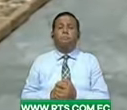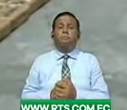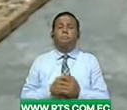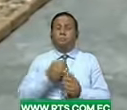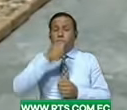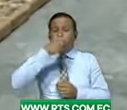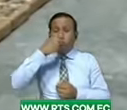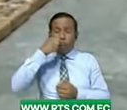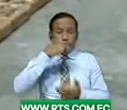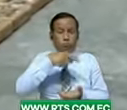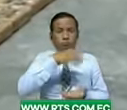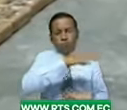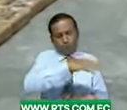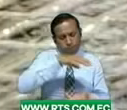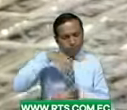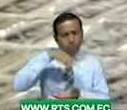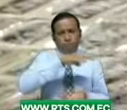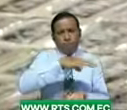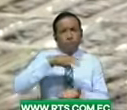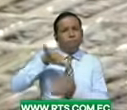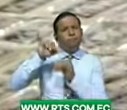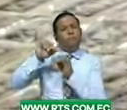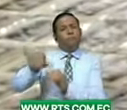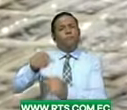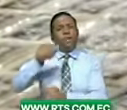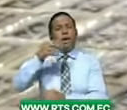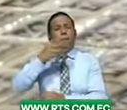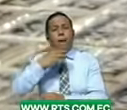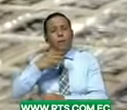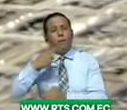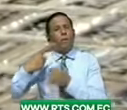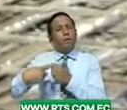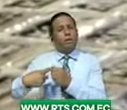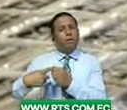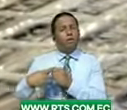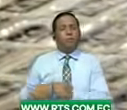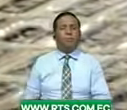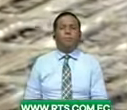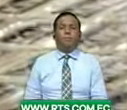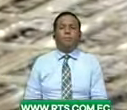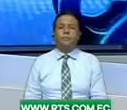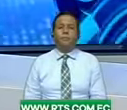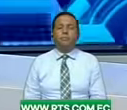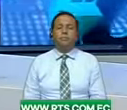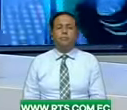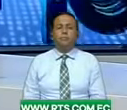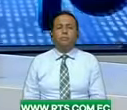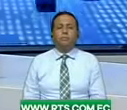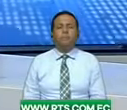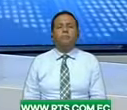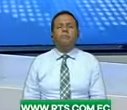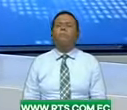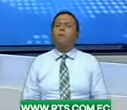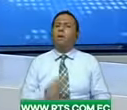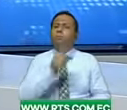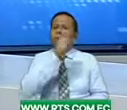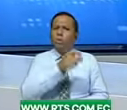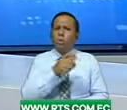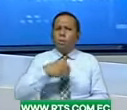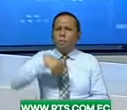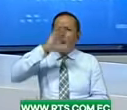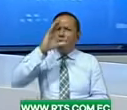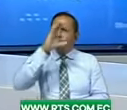cocaína incautada será llevada a Ambato y Quito, informó Edwin Fernández. Uno de los más buscados